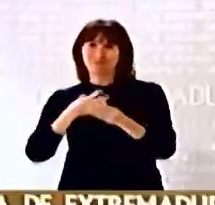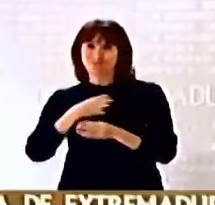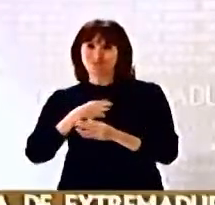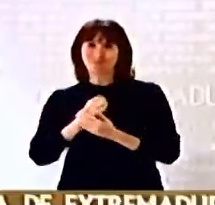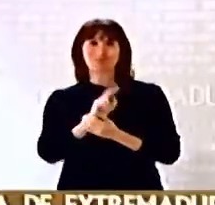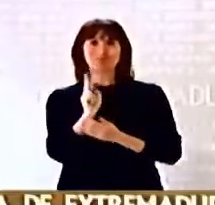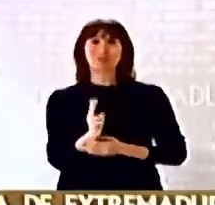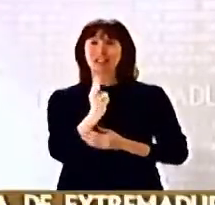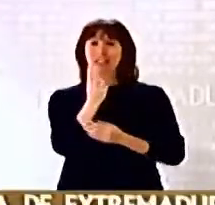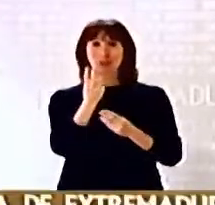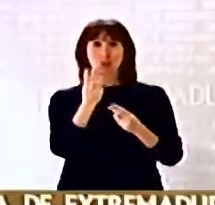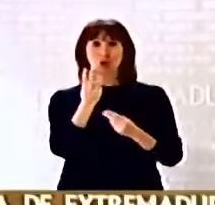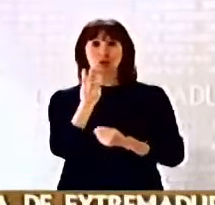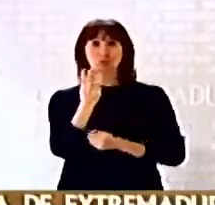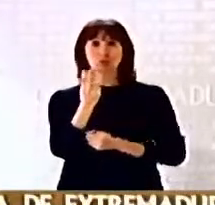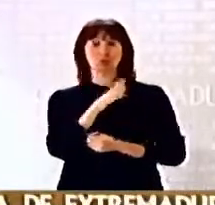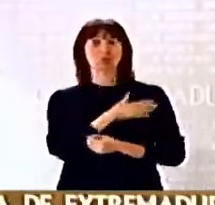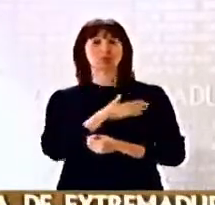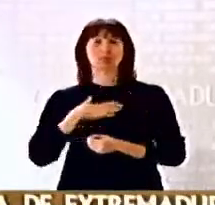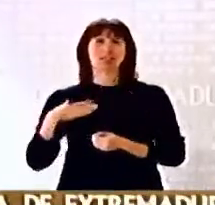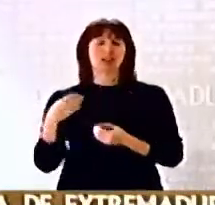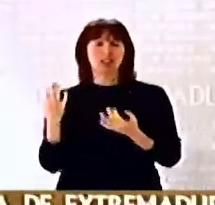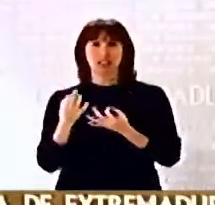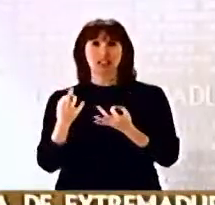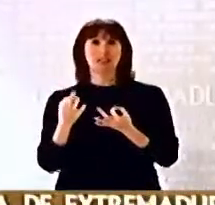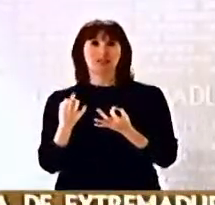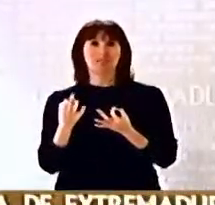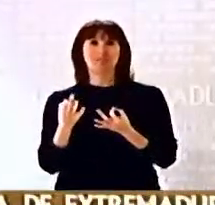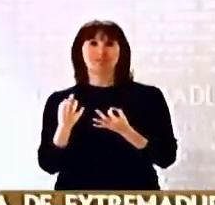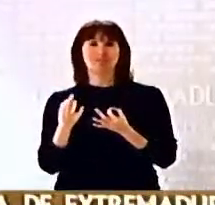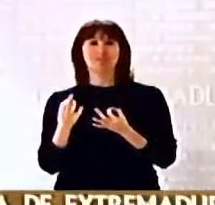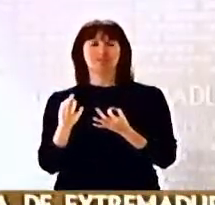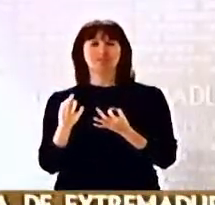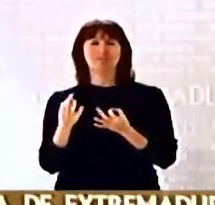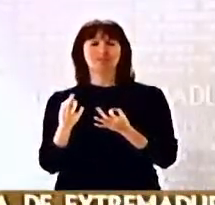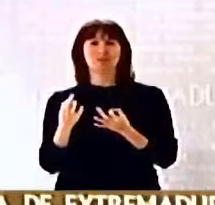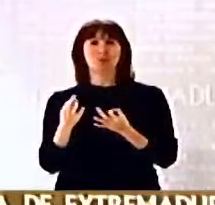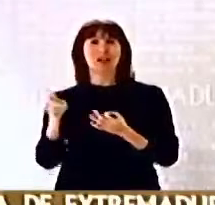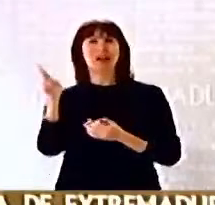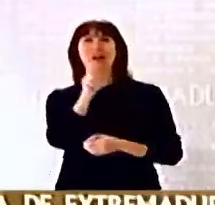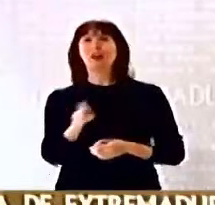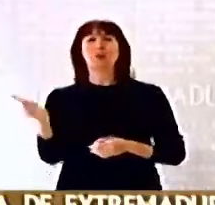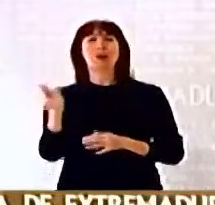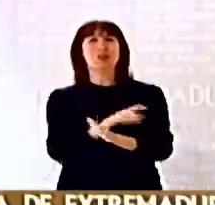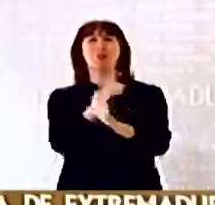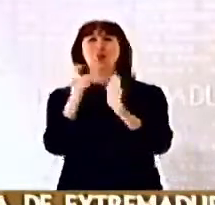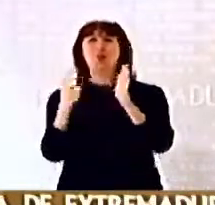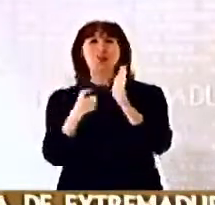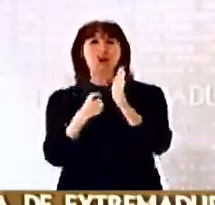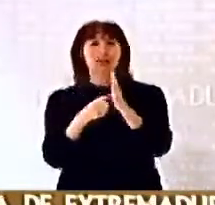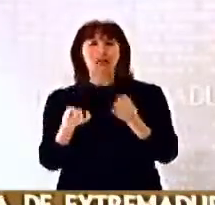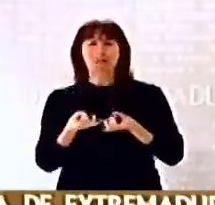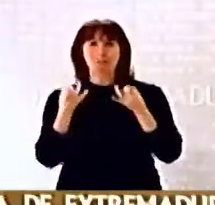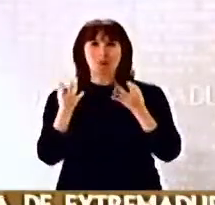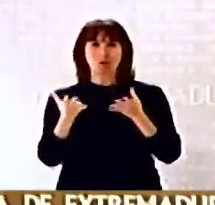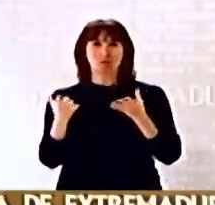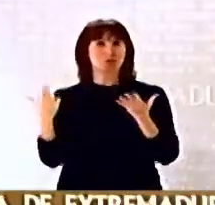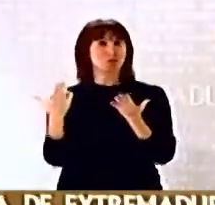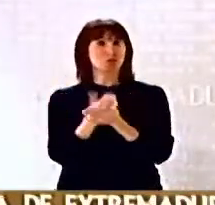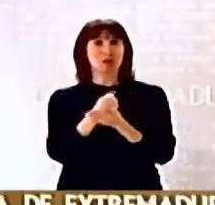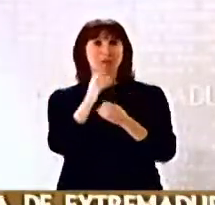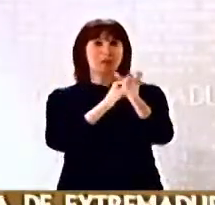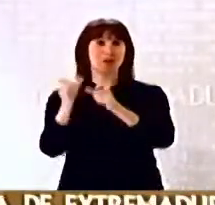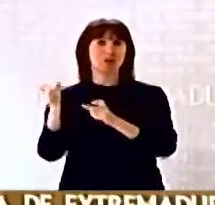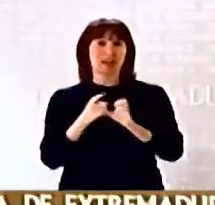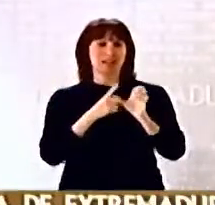lugar, quiero desearles una completa y pronta recuperación a todos aquellos extremeños y